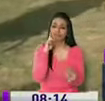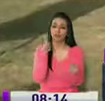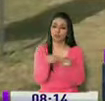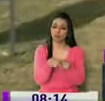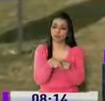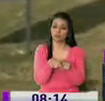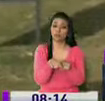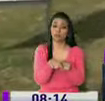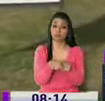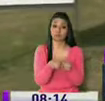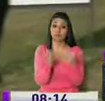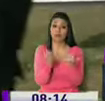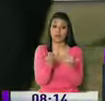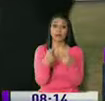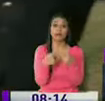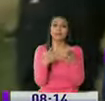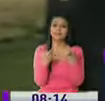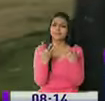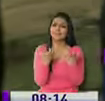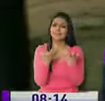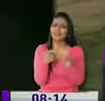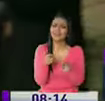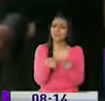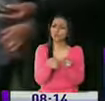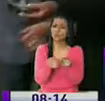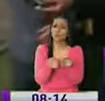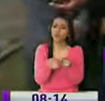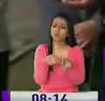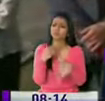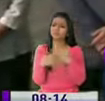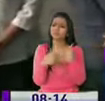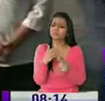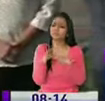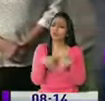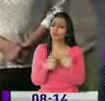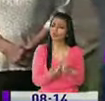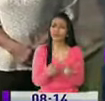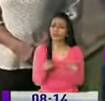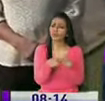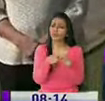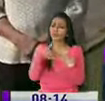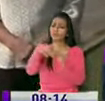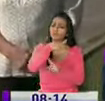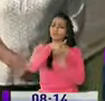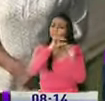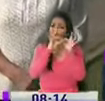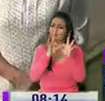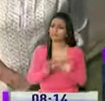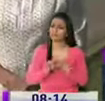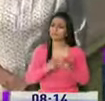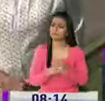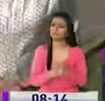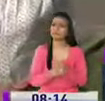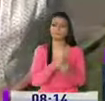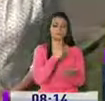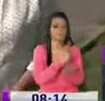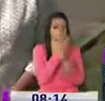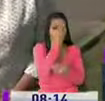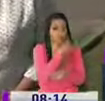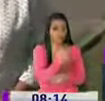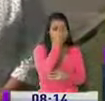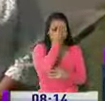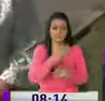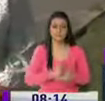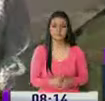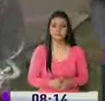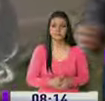que nos está viendo en estos momentos quiere saber cuál es el proceso que deben seguir para que se realice esta intervención en sus sectores. Por supuesto, muy buenos días.